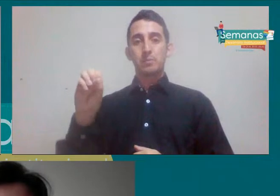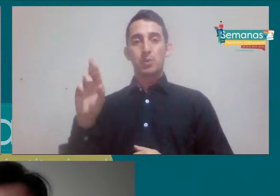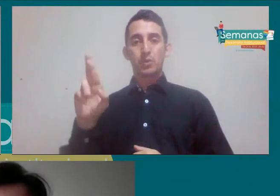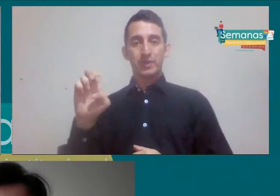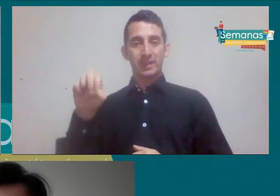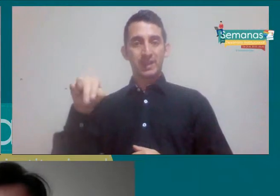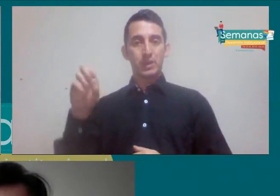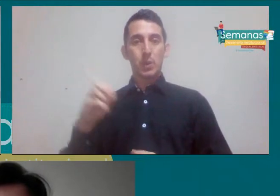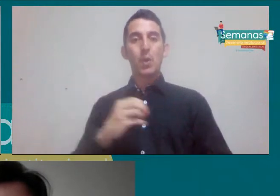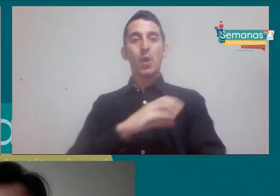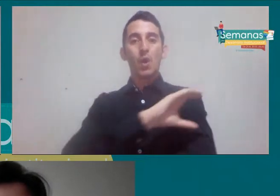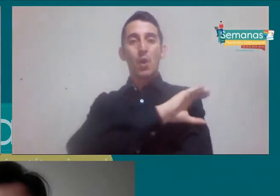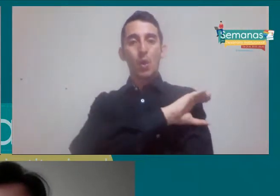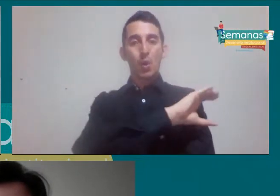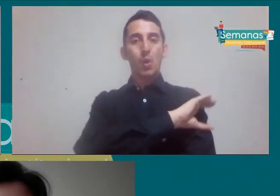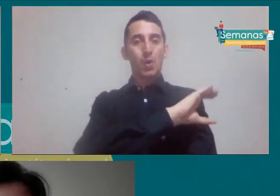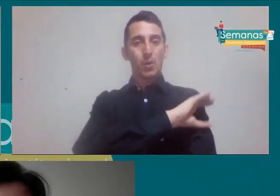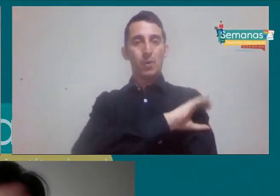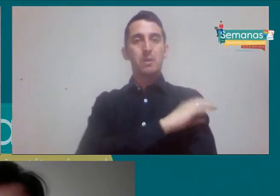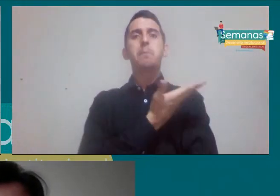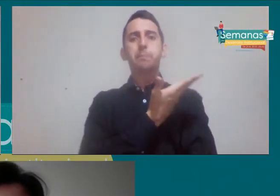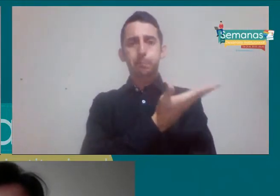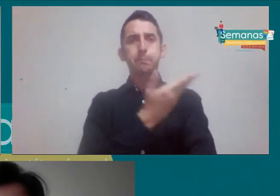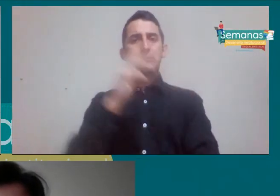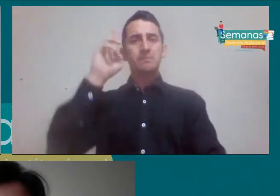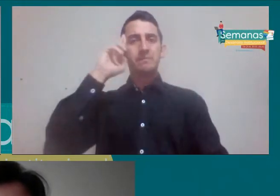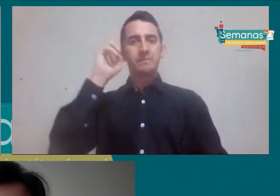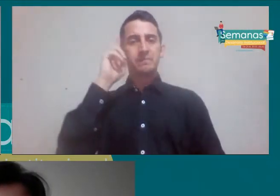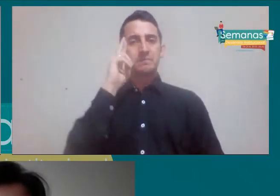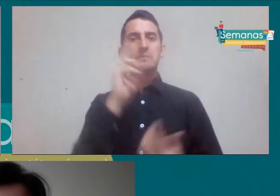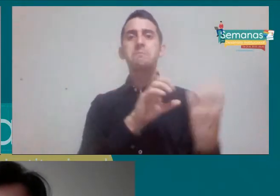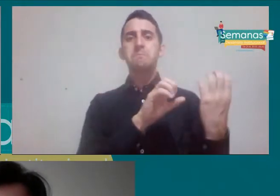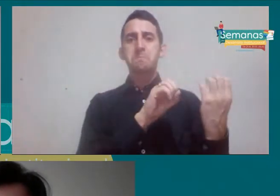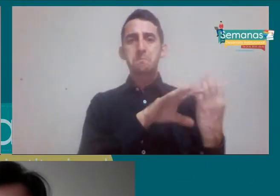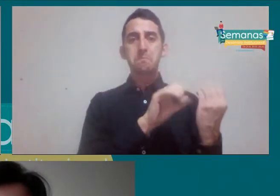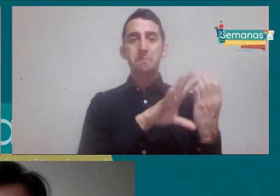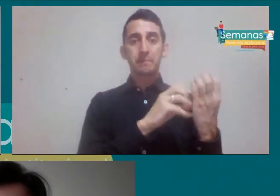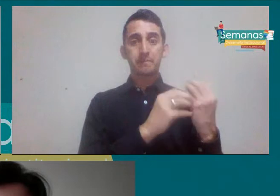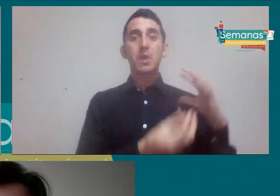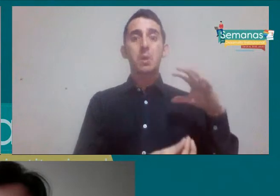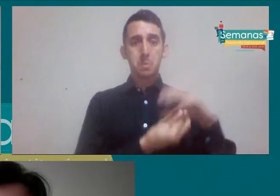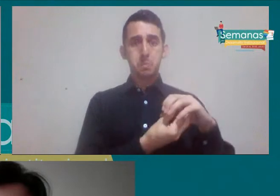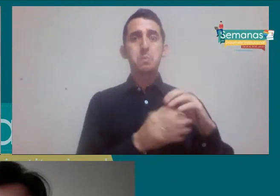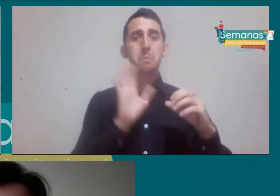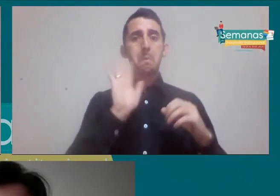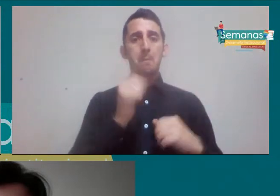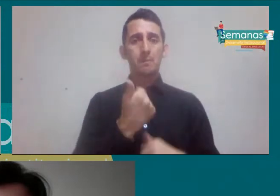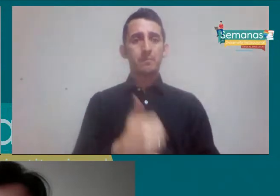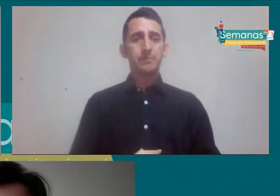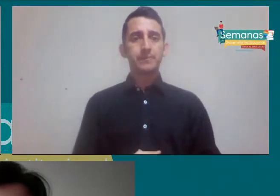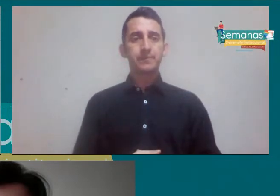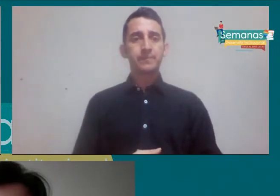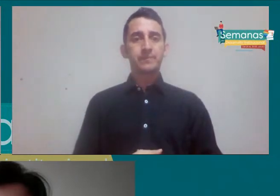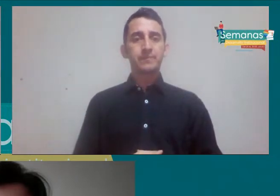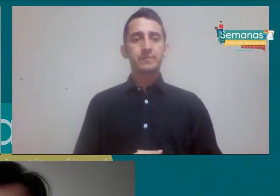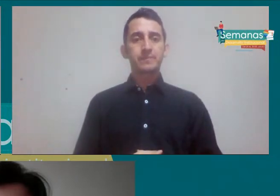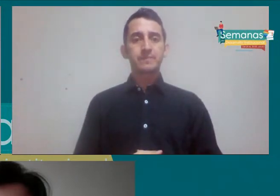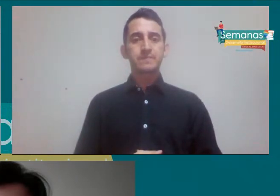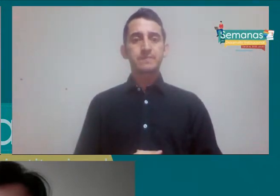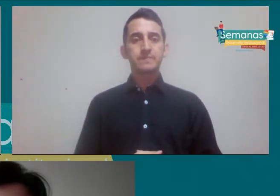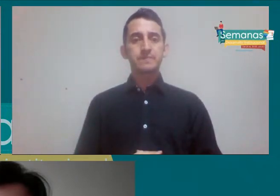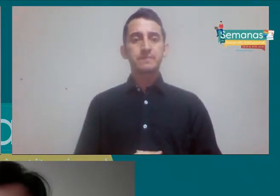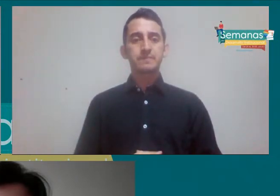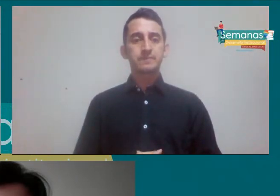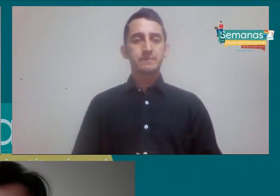Interesante. Tuvimos un buen chat de privado Carlos Ballesteros,